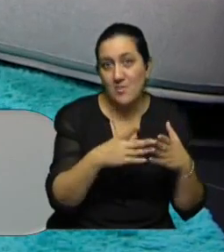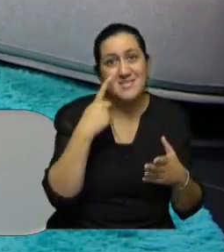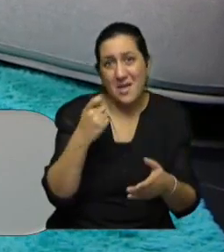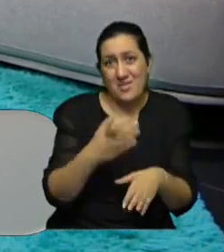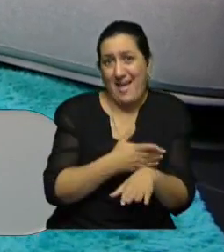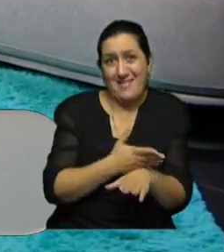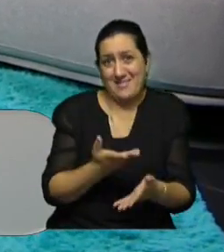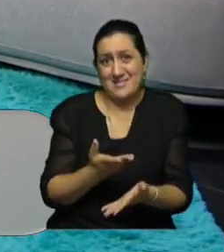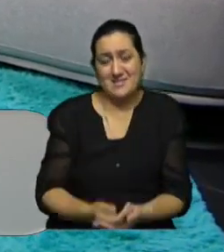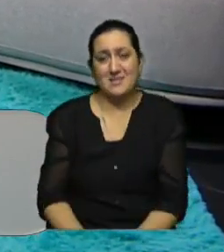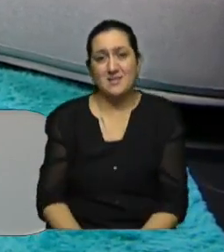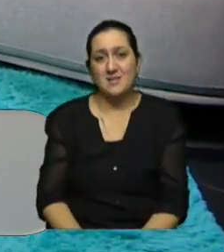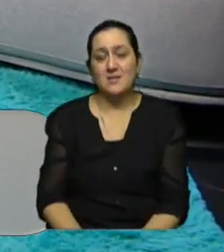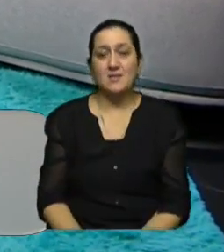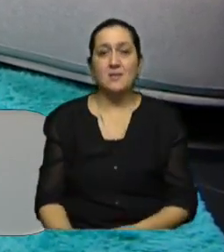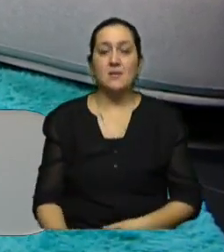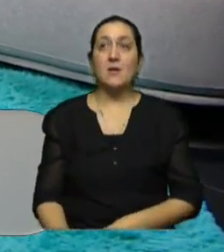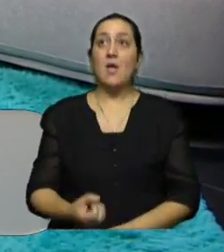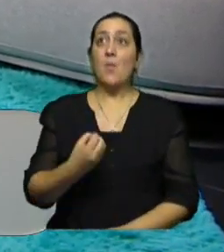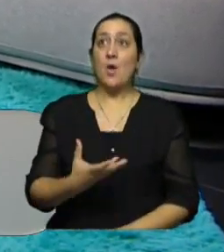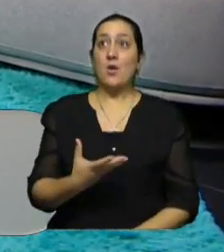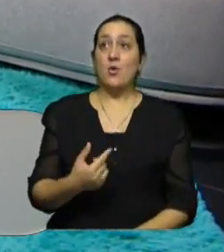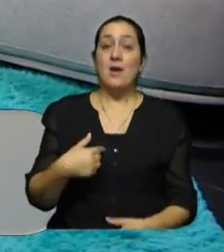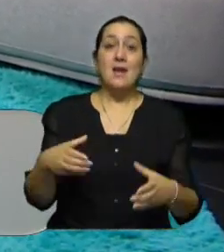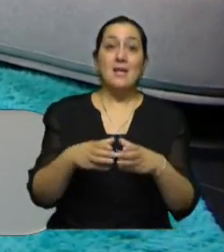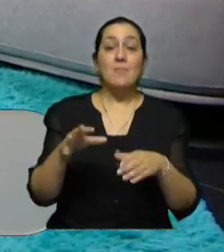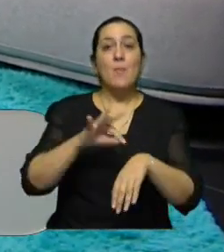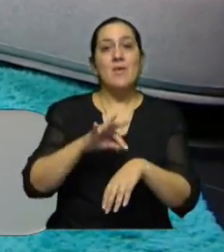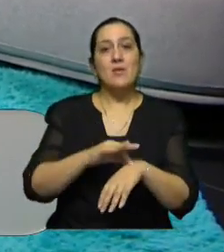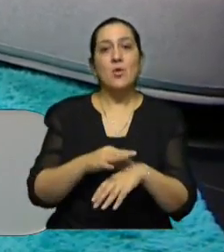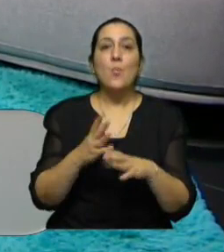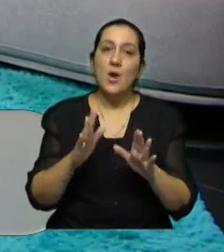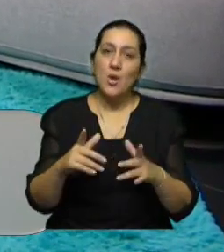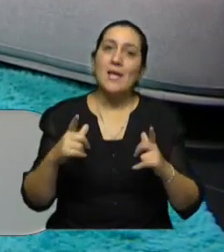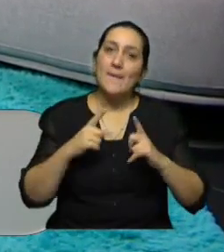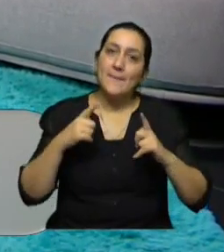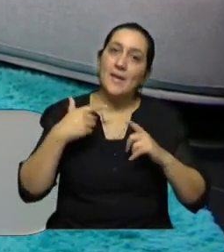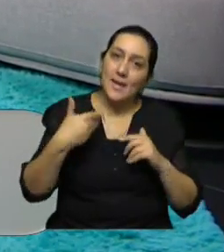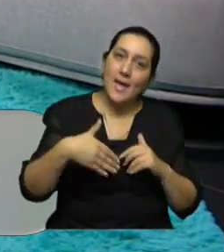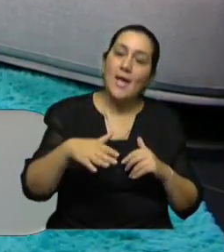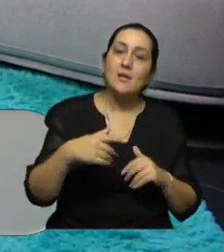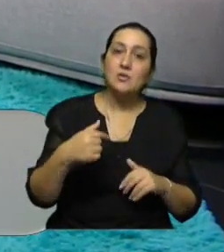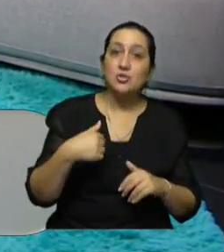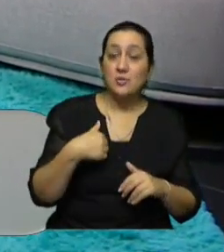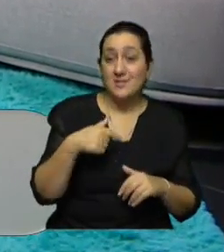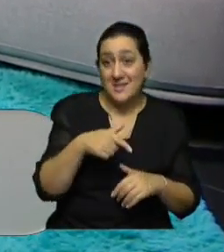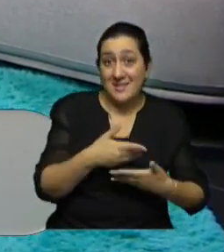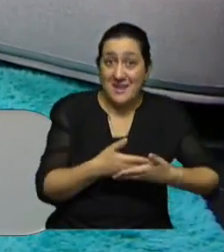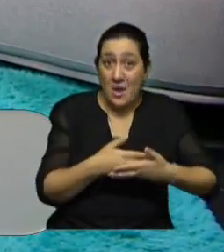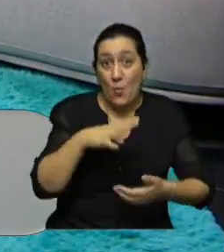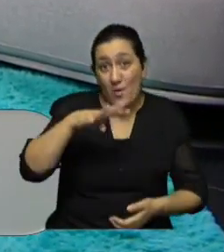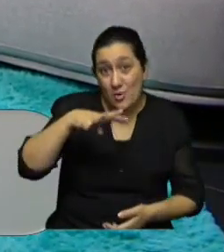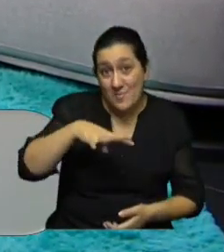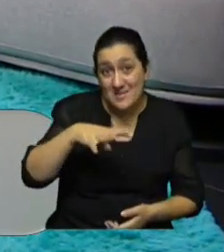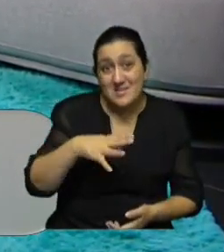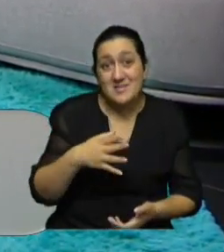dudas. Y bueno, está, el equipo médico diciendo, está, dale tiempo, obviamente. Yo con 4 meses diciendo, está bien, digo, no